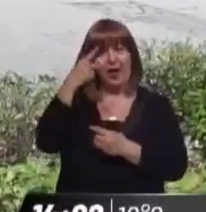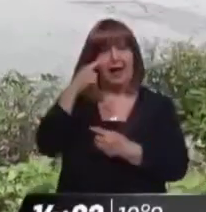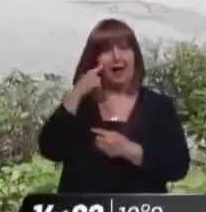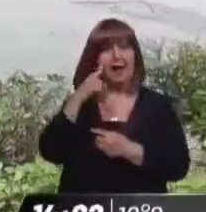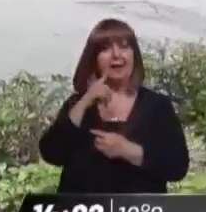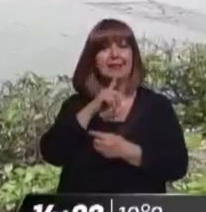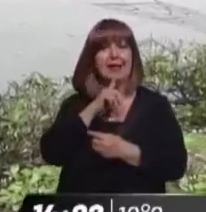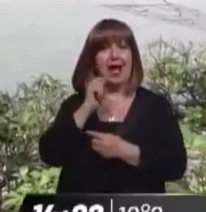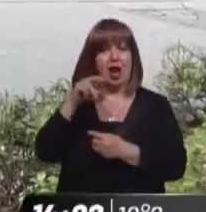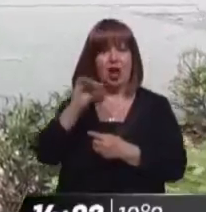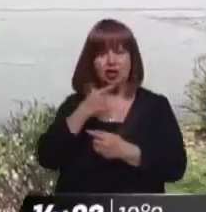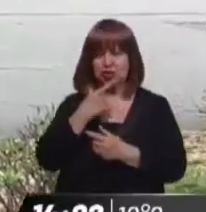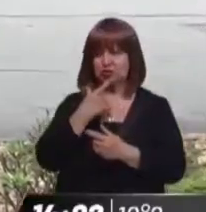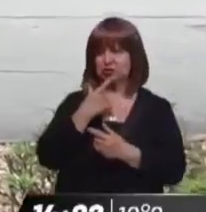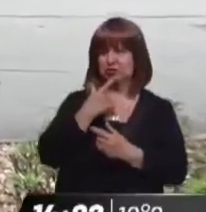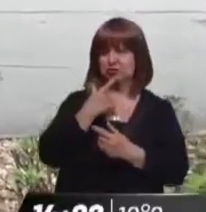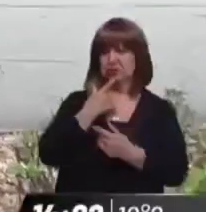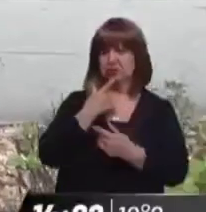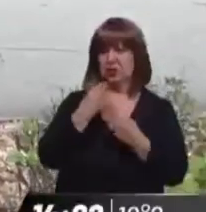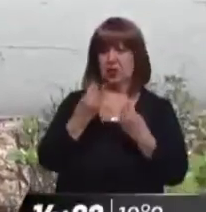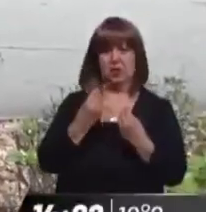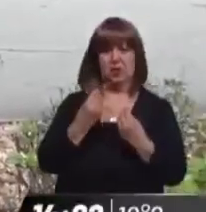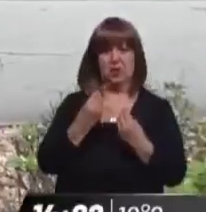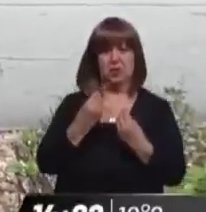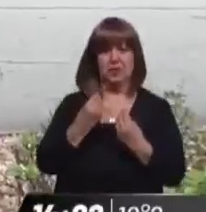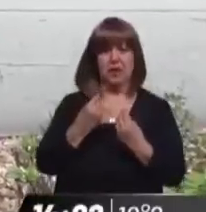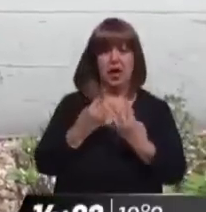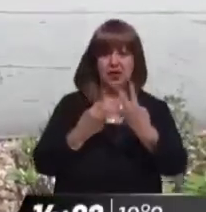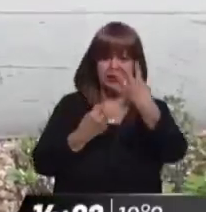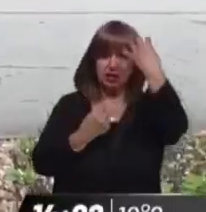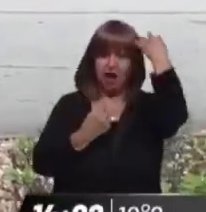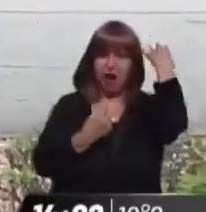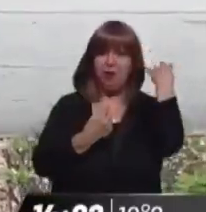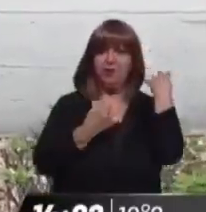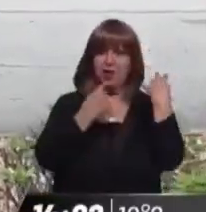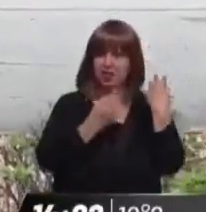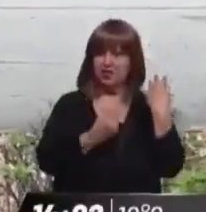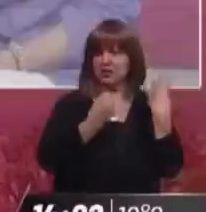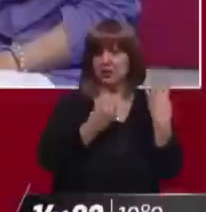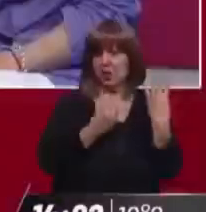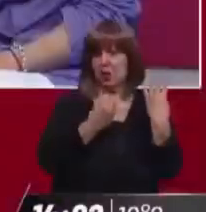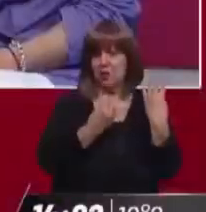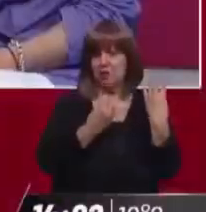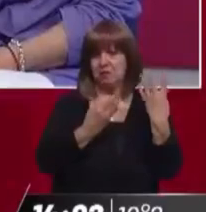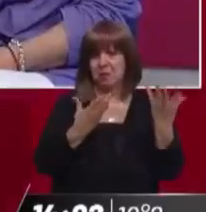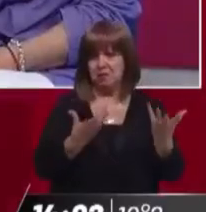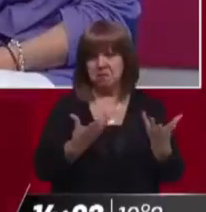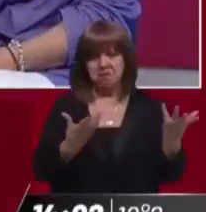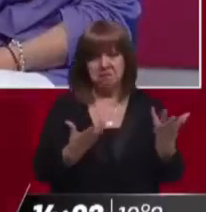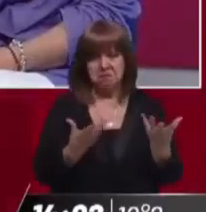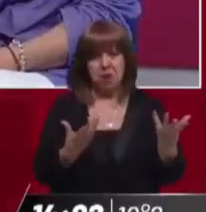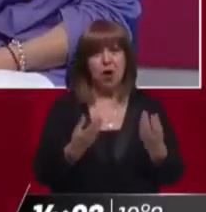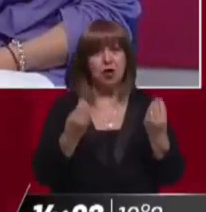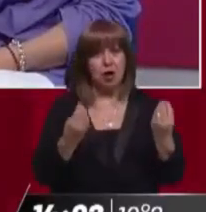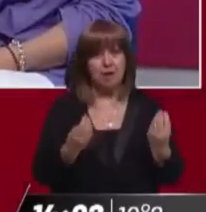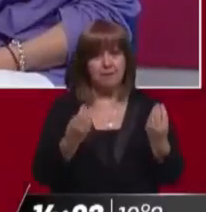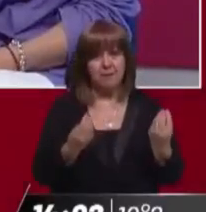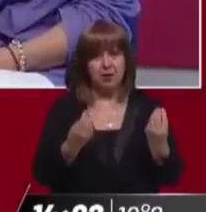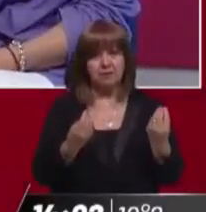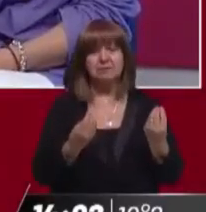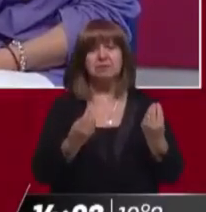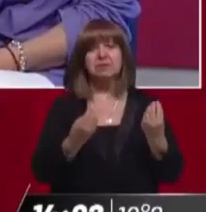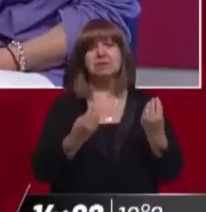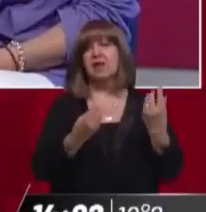sí así como lo escucha no solamente s los come come patos come gato come perro come lo que pase no como